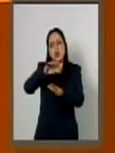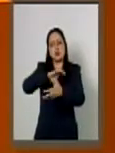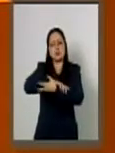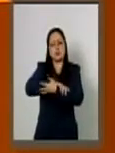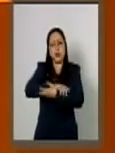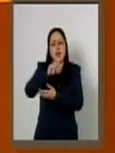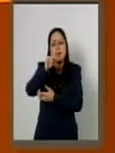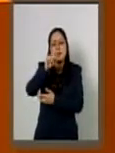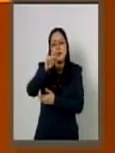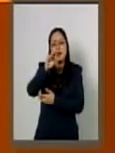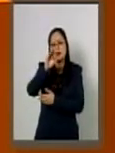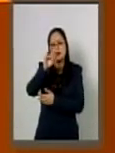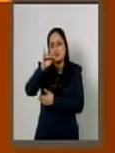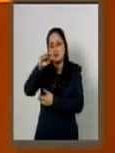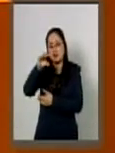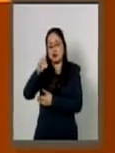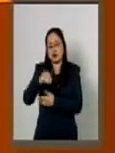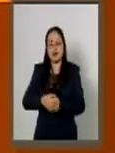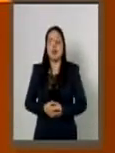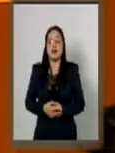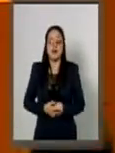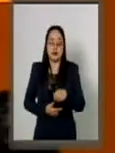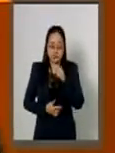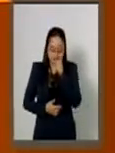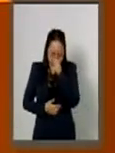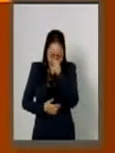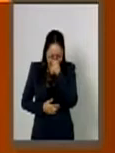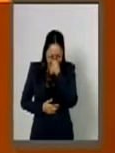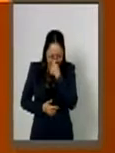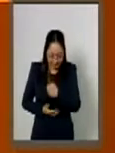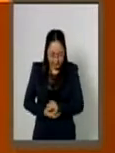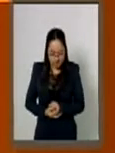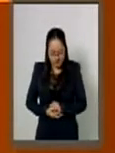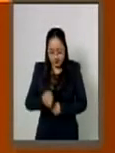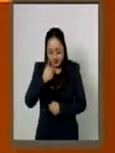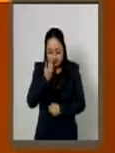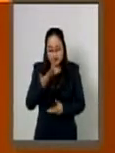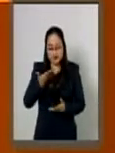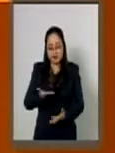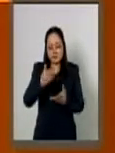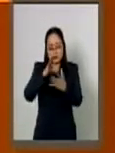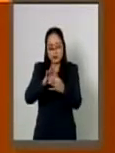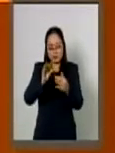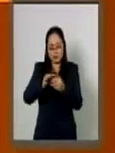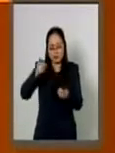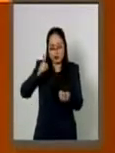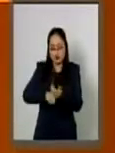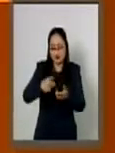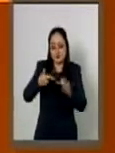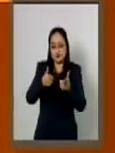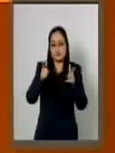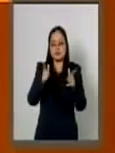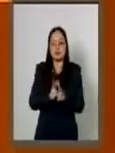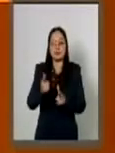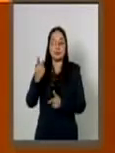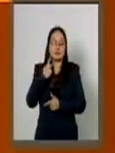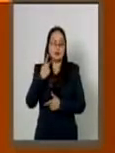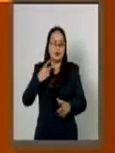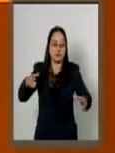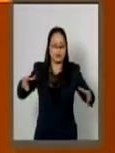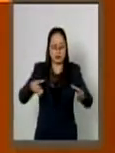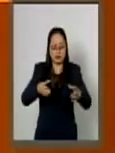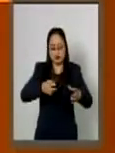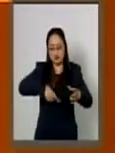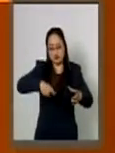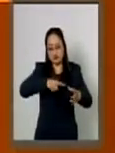del Pacífico. Quiero comentarles que para los legisladores que integramos la delegación de